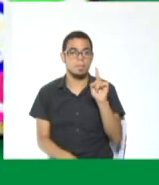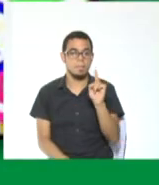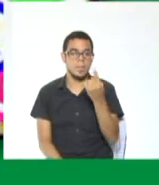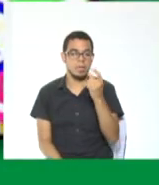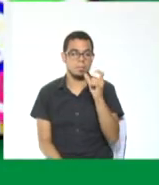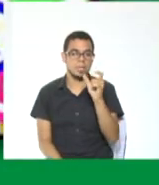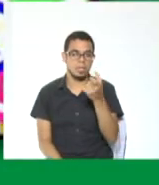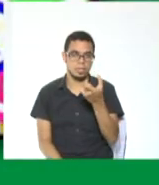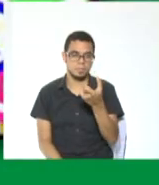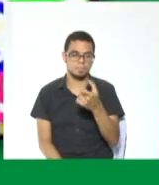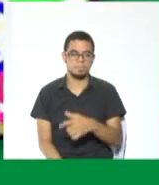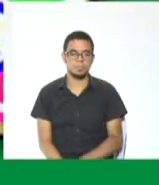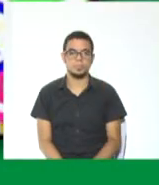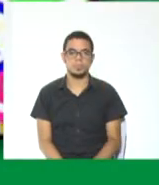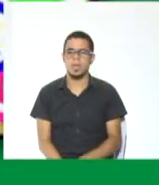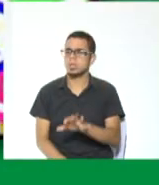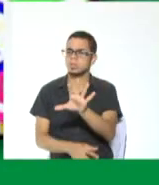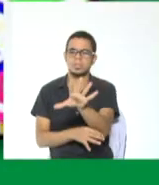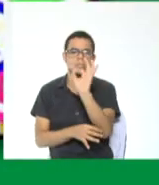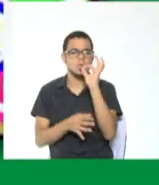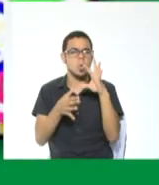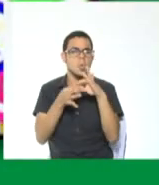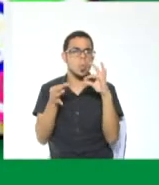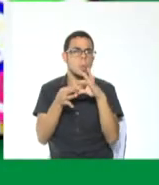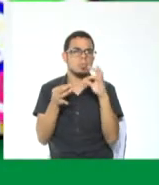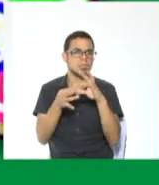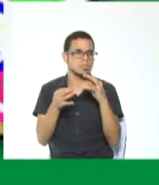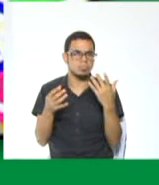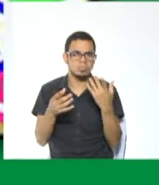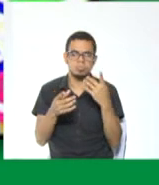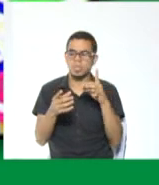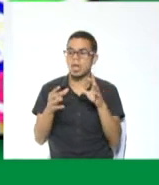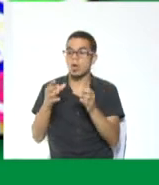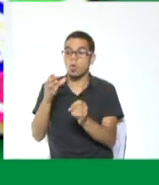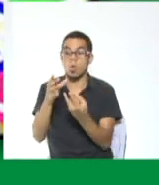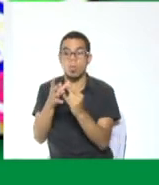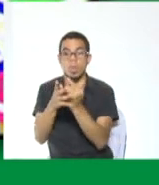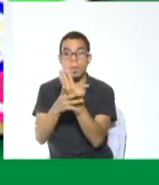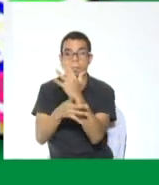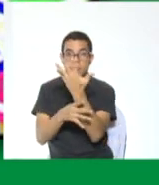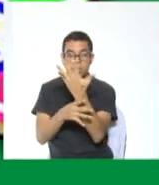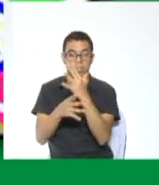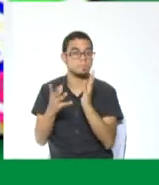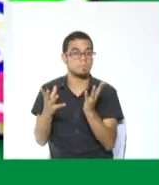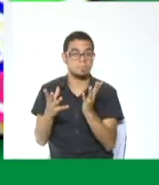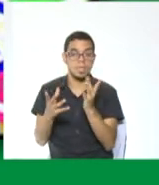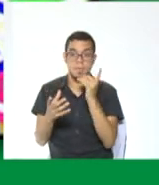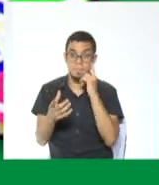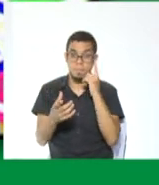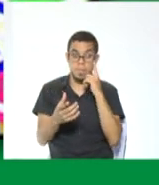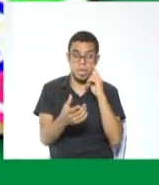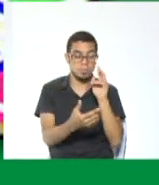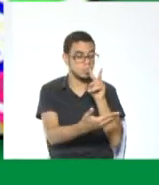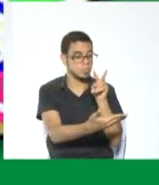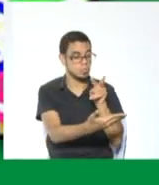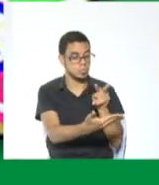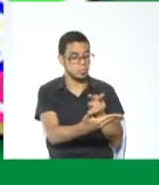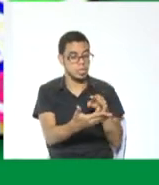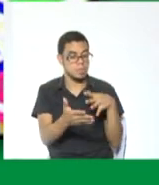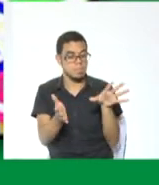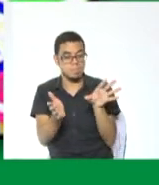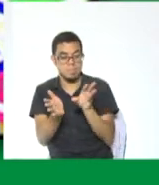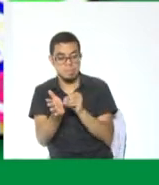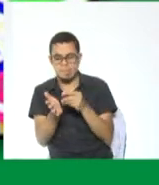Actividades para primer grado. Elige un cuento que tenga que ver con las plantas. Identifica y anota